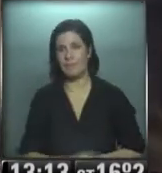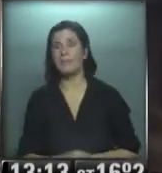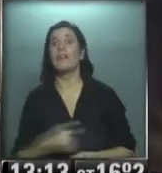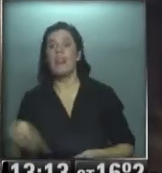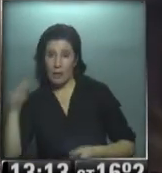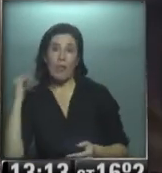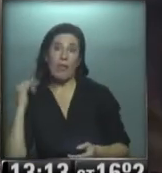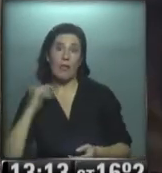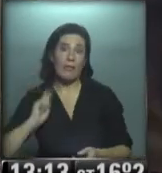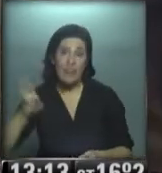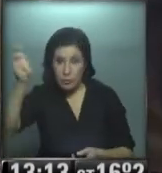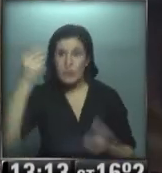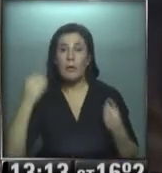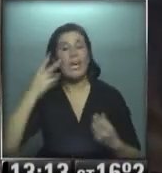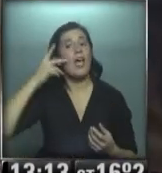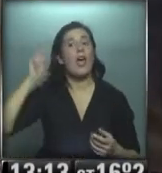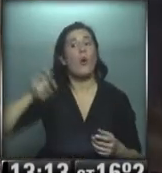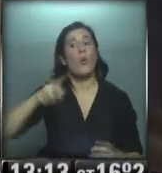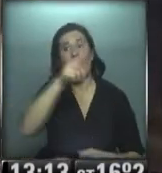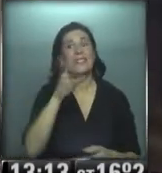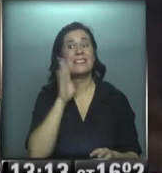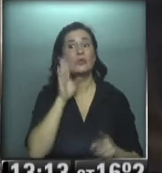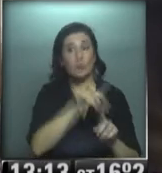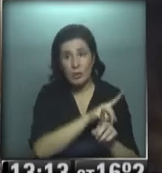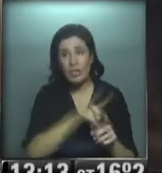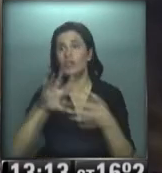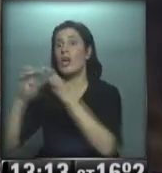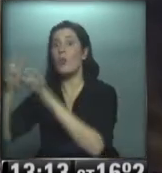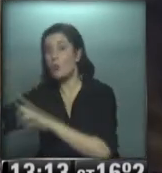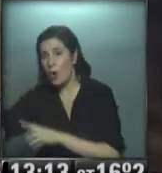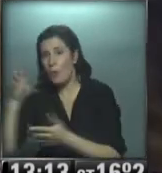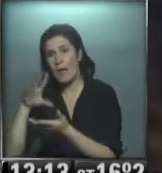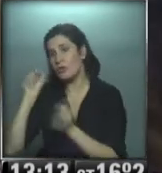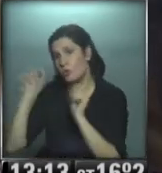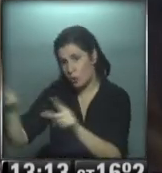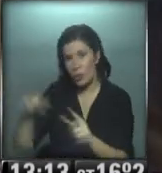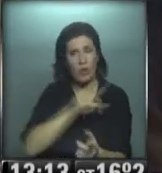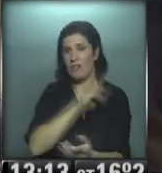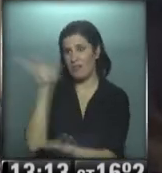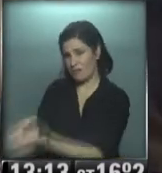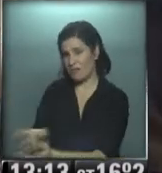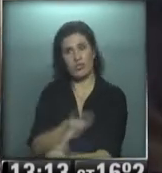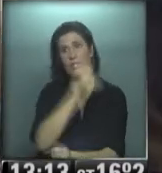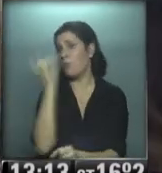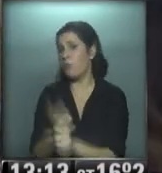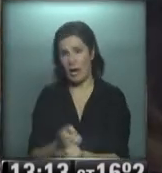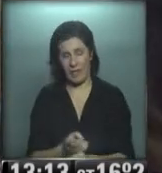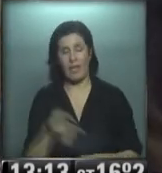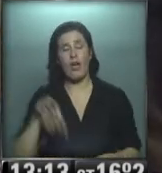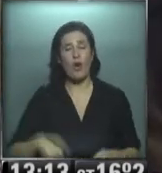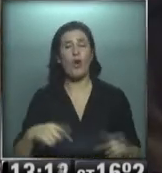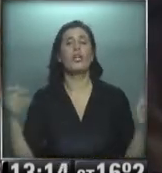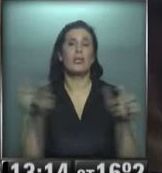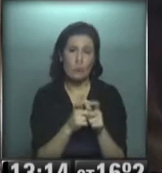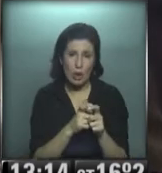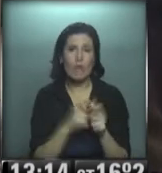estadounidense no tiene jurisdicción en territorio euro a la reunión de esta tarde en nueva york encabezada por kiss i love con el mediador